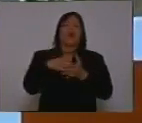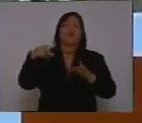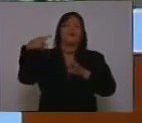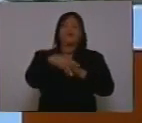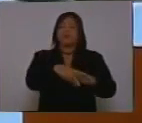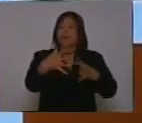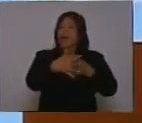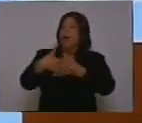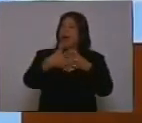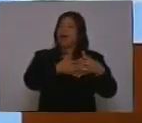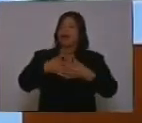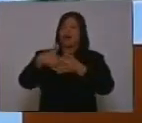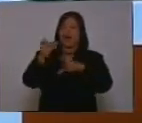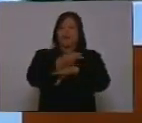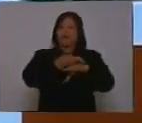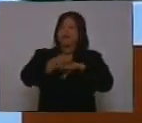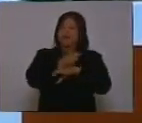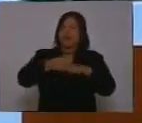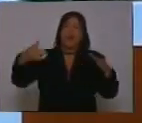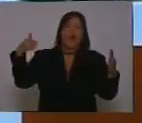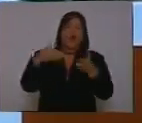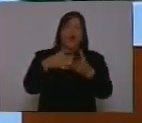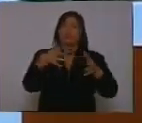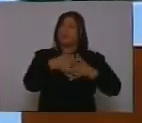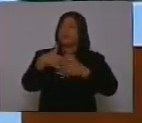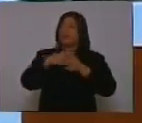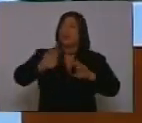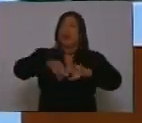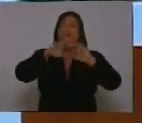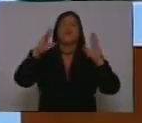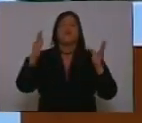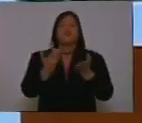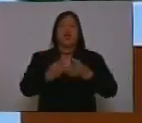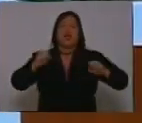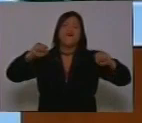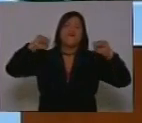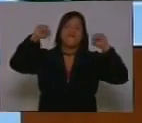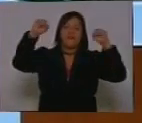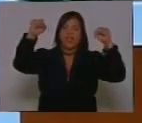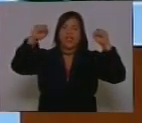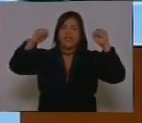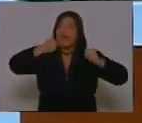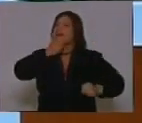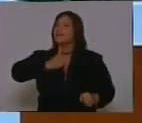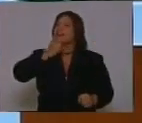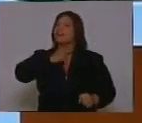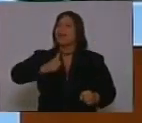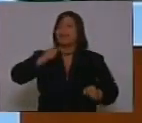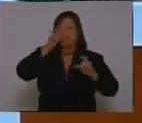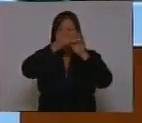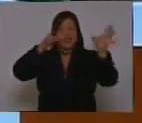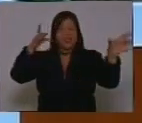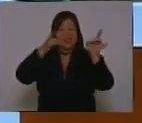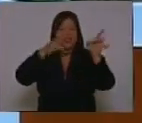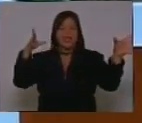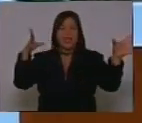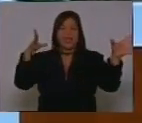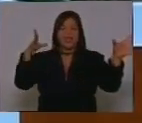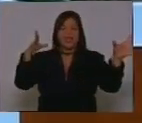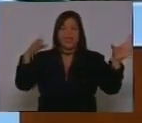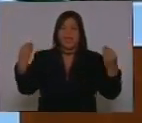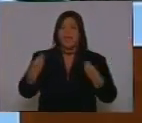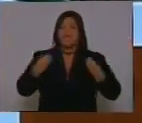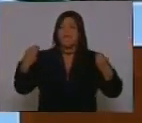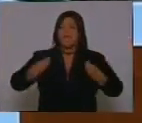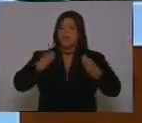imperialismo norteamericano y contra el imperialismo mundial. ¡Que viva la resistencia indígena, camarada! Aquí